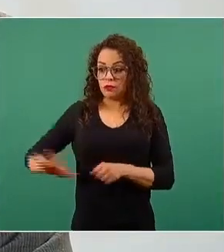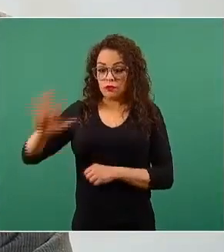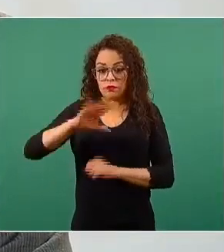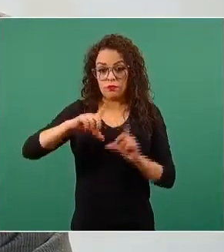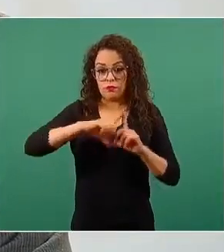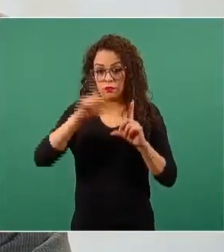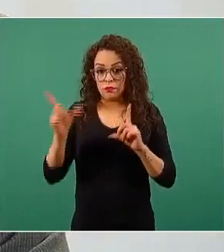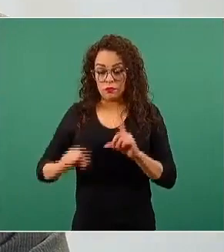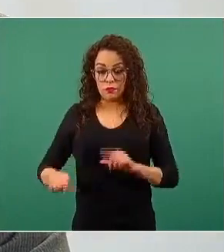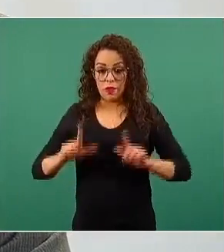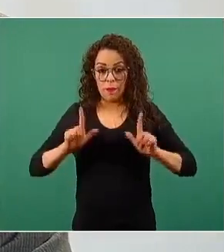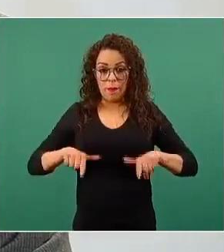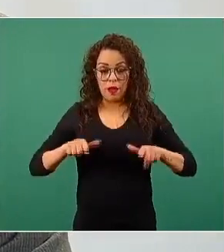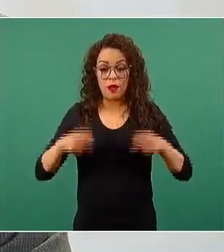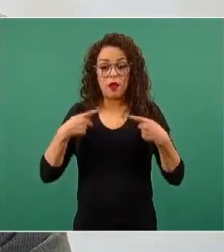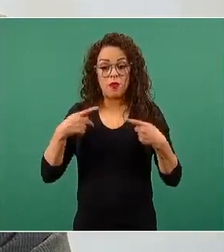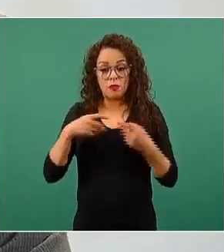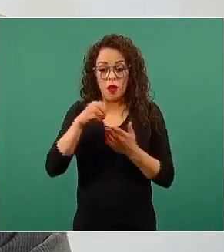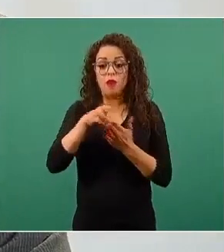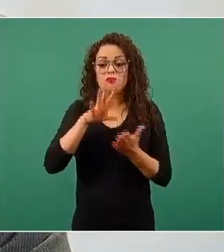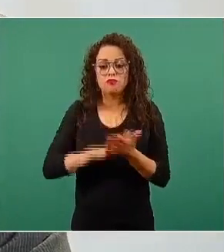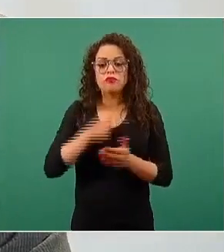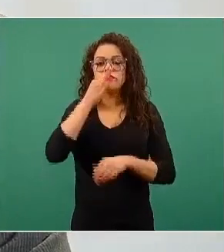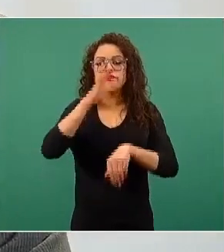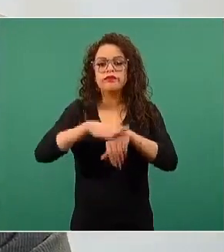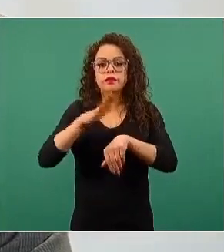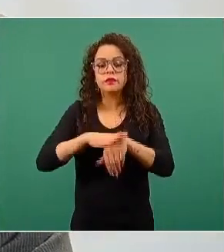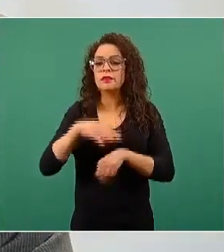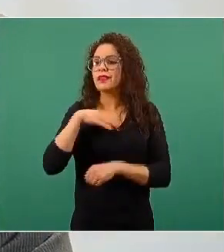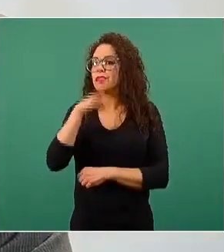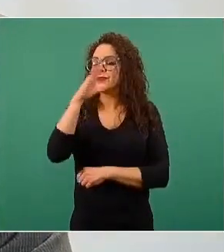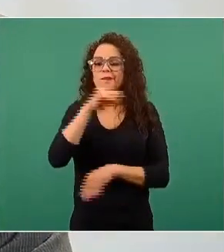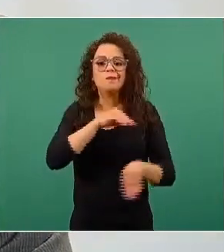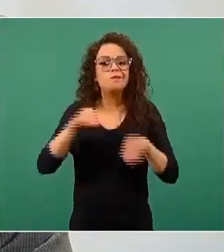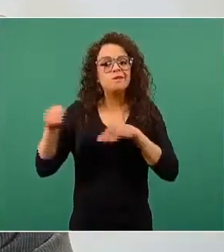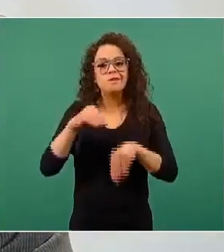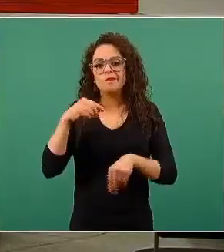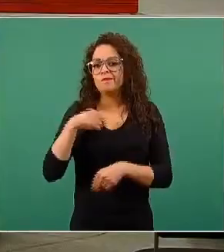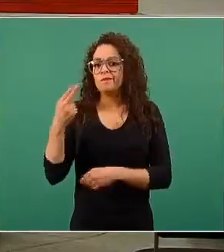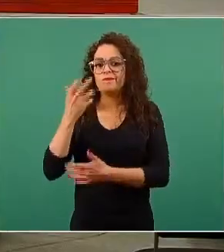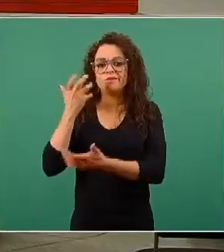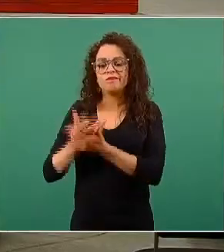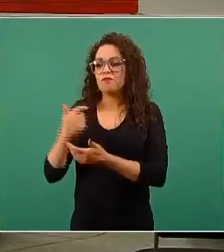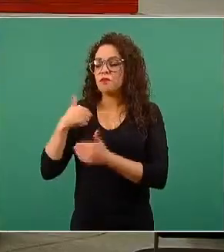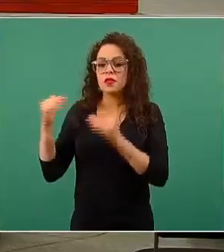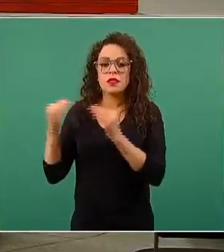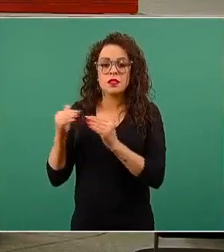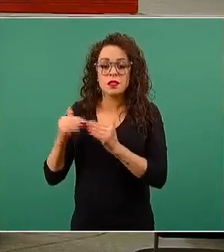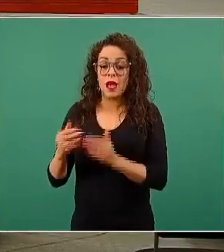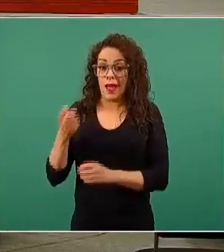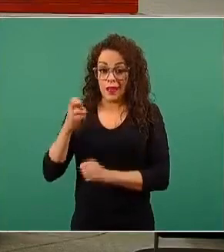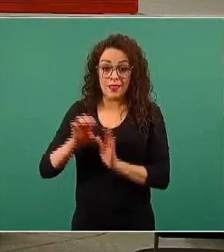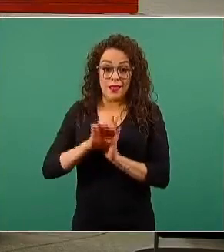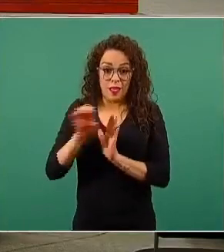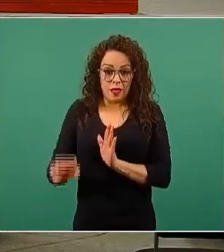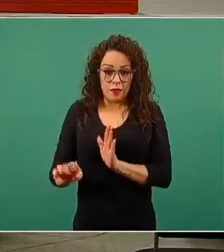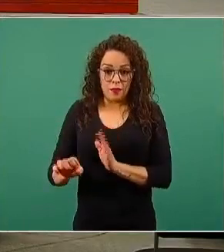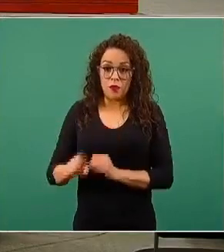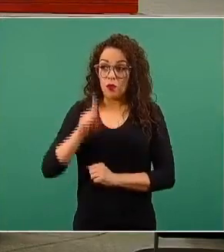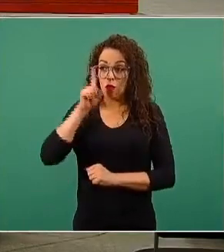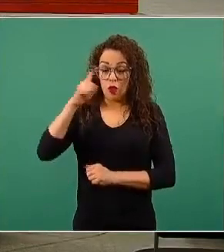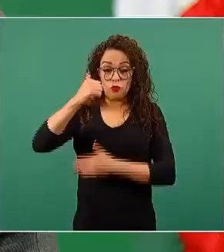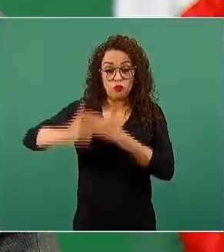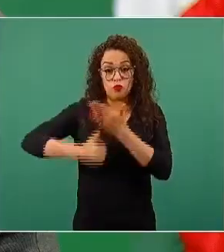personas se registran y ahí señalan si tienen o no problemas de movilidad. Para darles un ejemplo, para el primer operativo que se hizo en la capital del